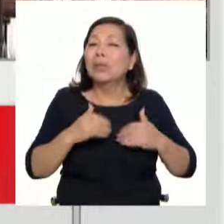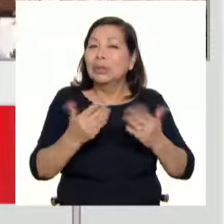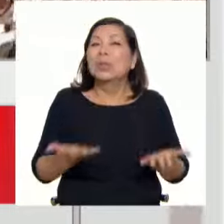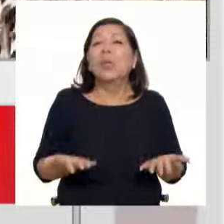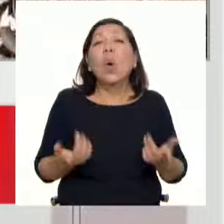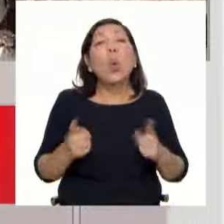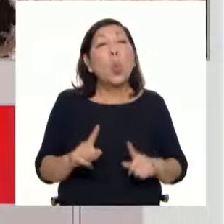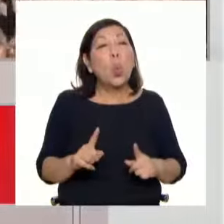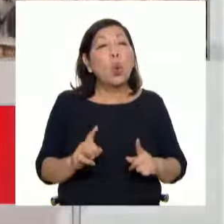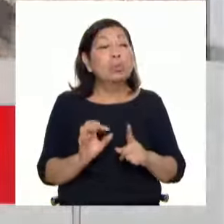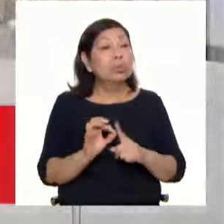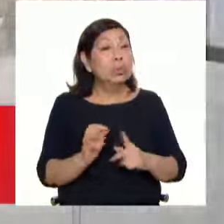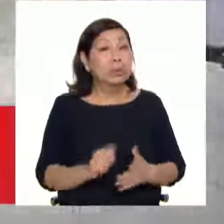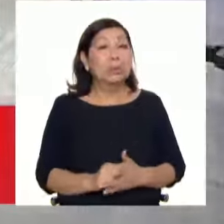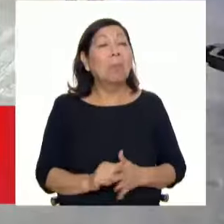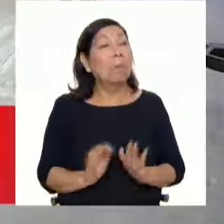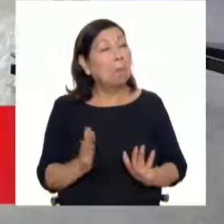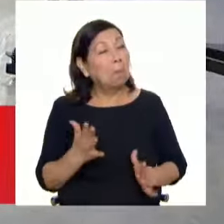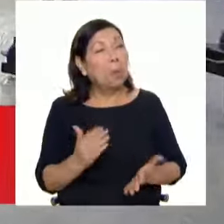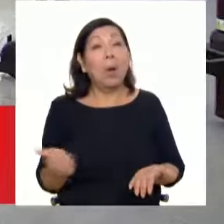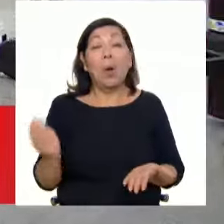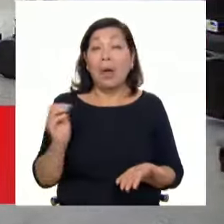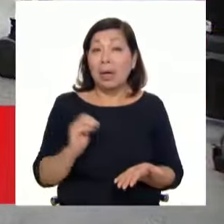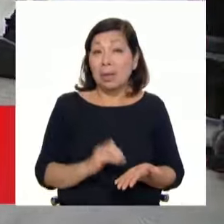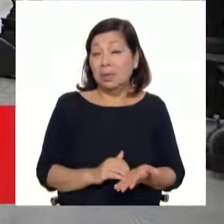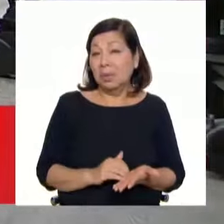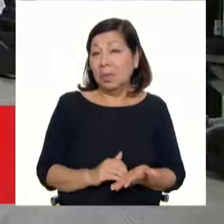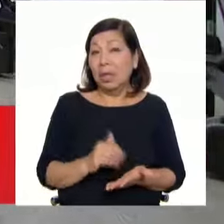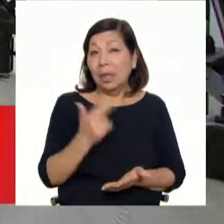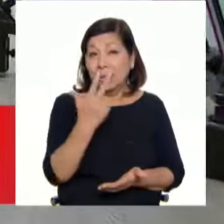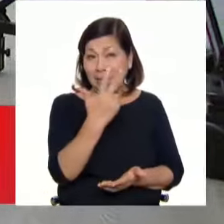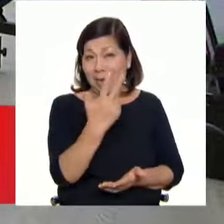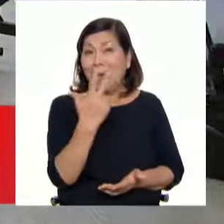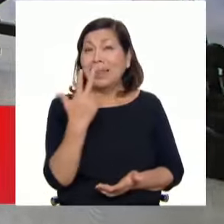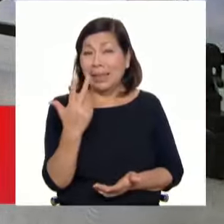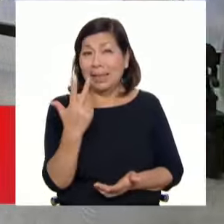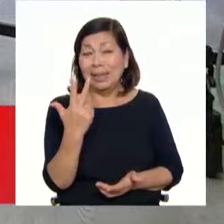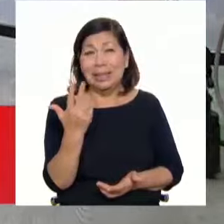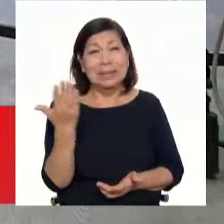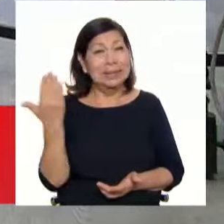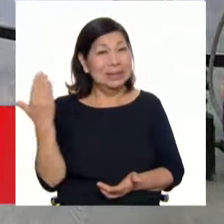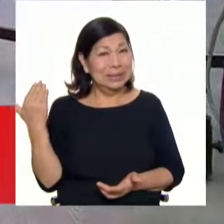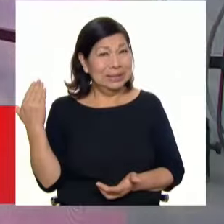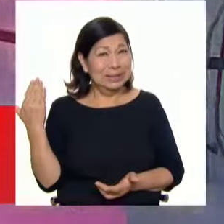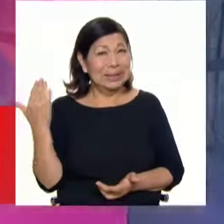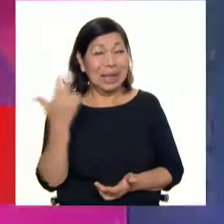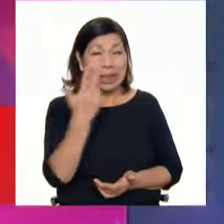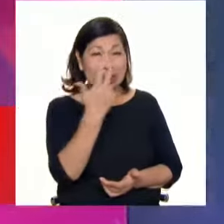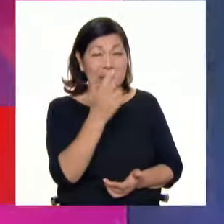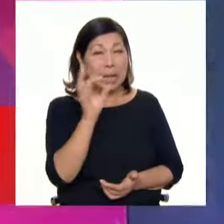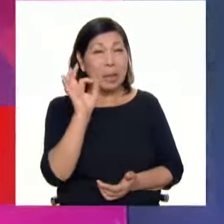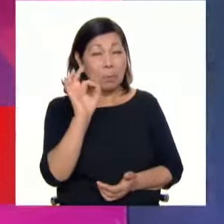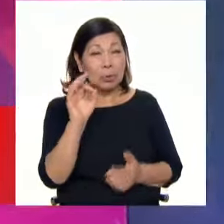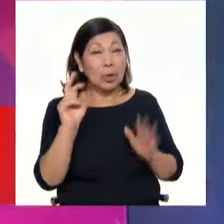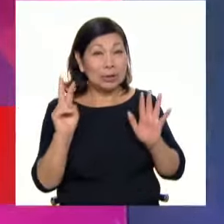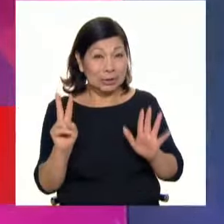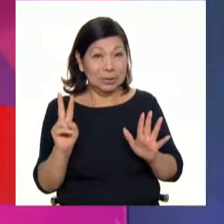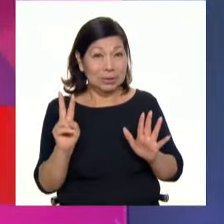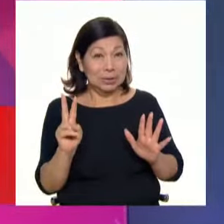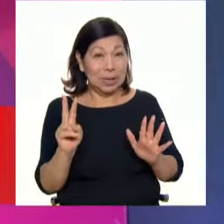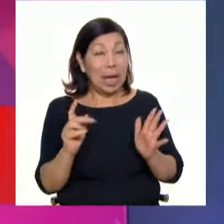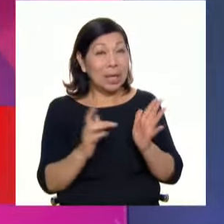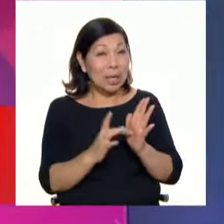cuánto estaríamos llegando en temperatura? Podríamos volver a repetir los valores sobre los 33. Hemos tenido un valor bastante alto de 33.7 en la